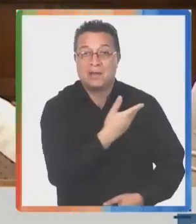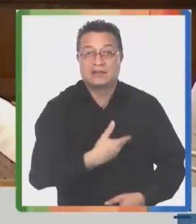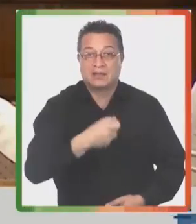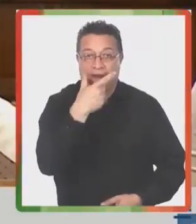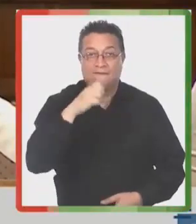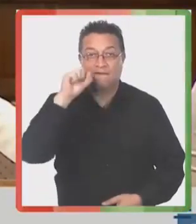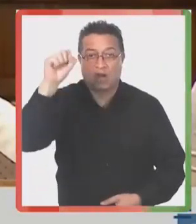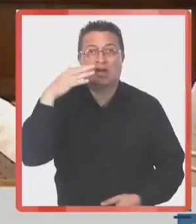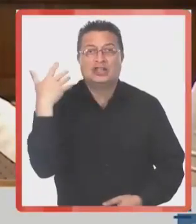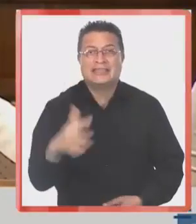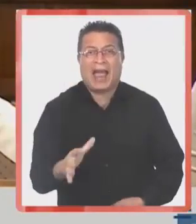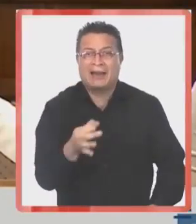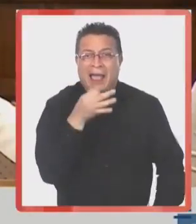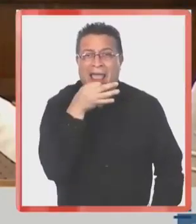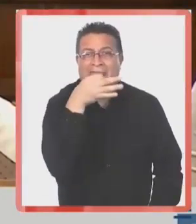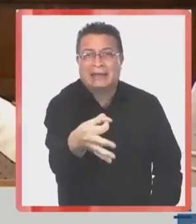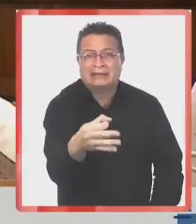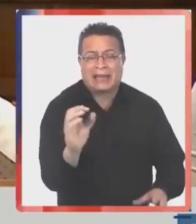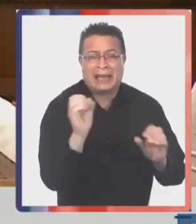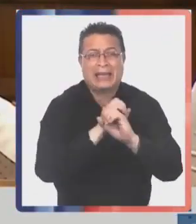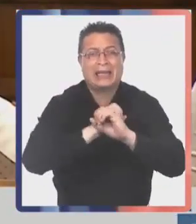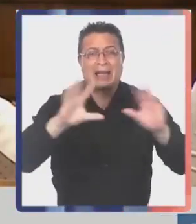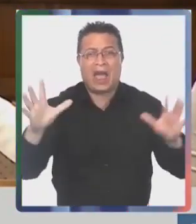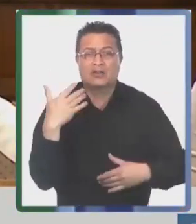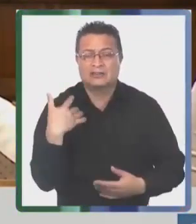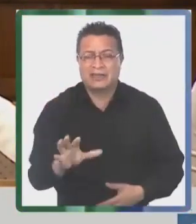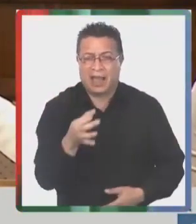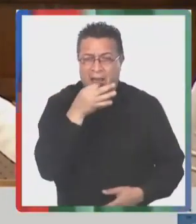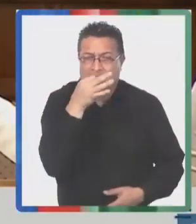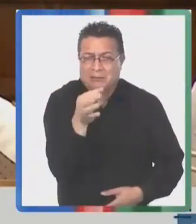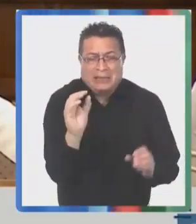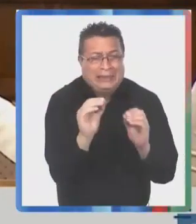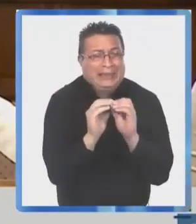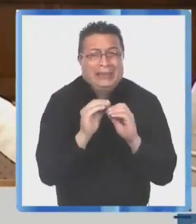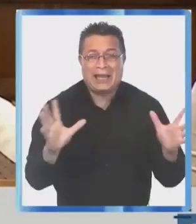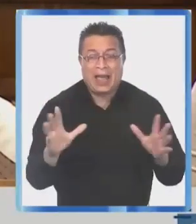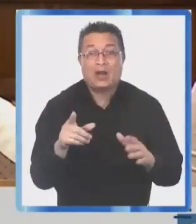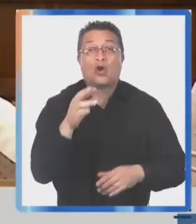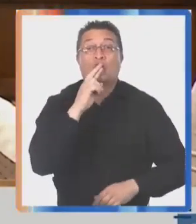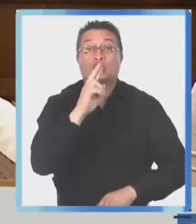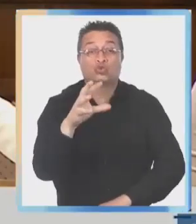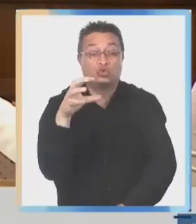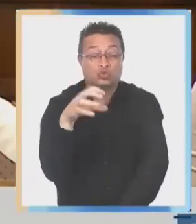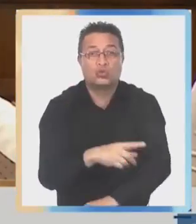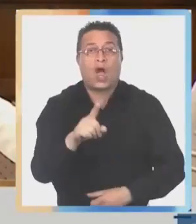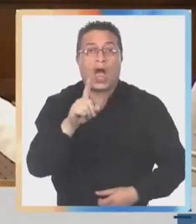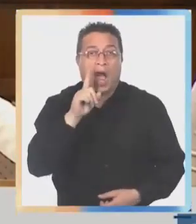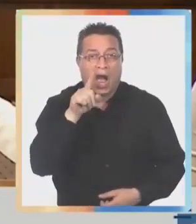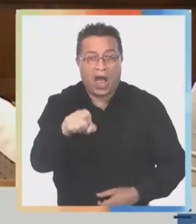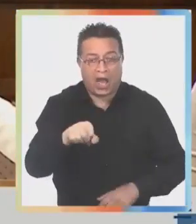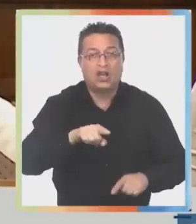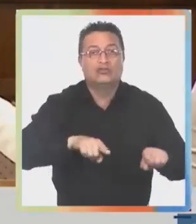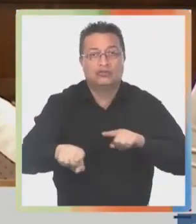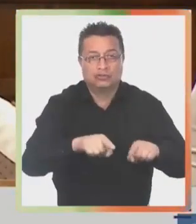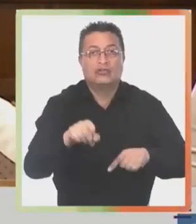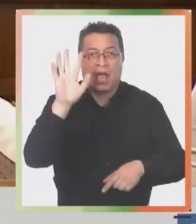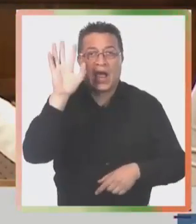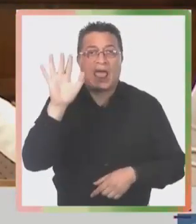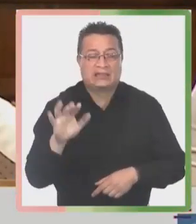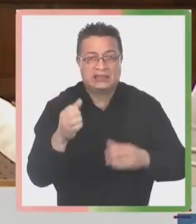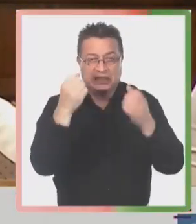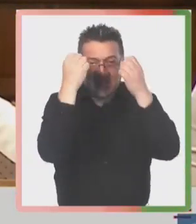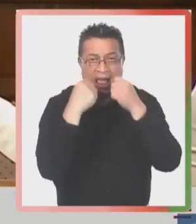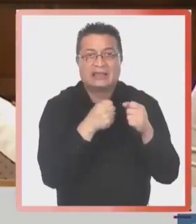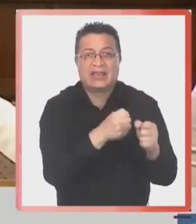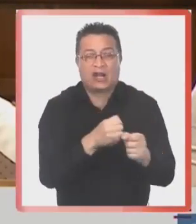es mucho más importante. Y el presidente Boric ya ha dicho claramente, con todas sus letras, que en la macrozona